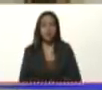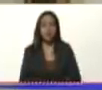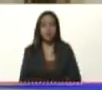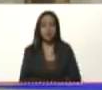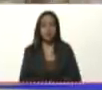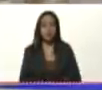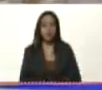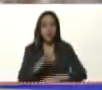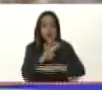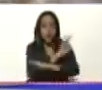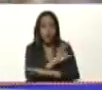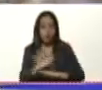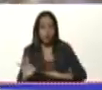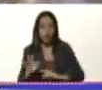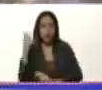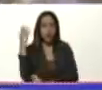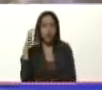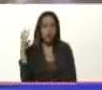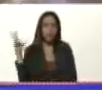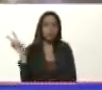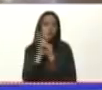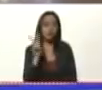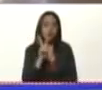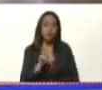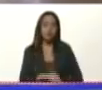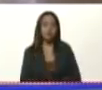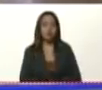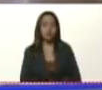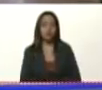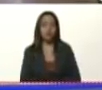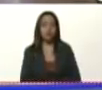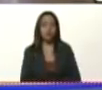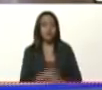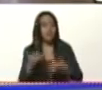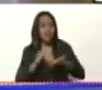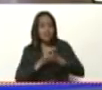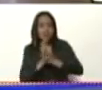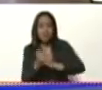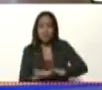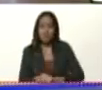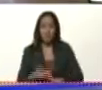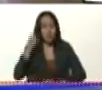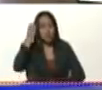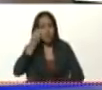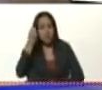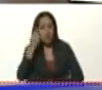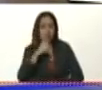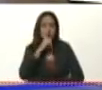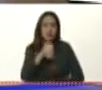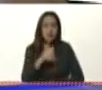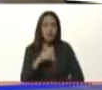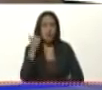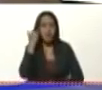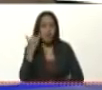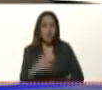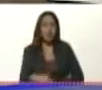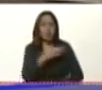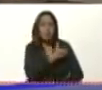de frontera entre Colombia y Venezuela. Ya basta de extremismos ideológicos, señor Iván